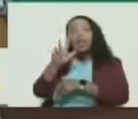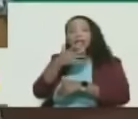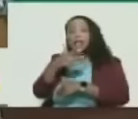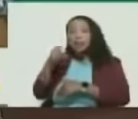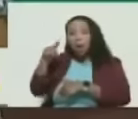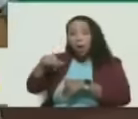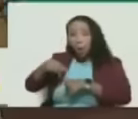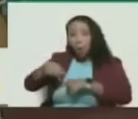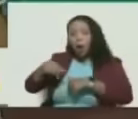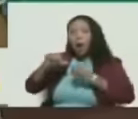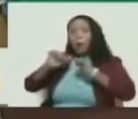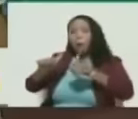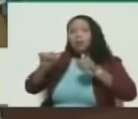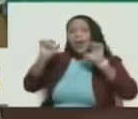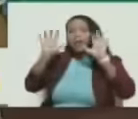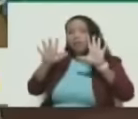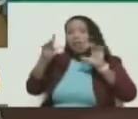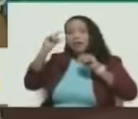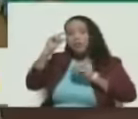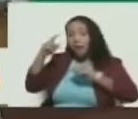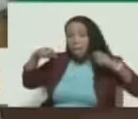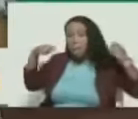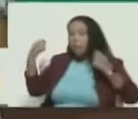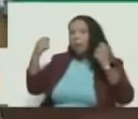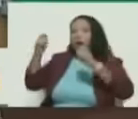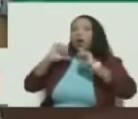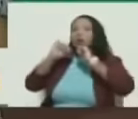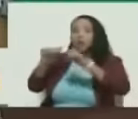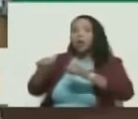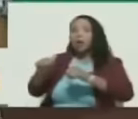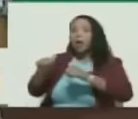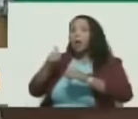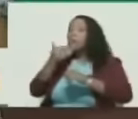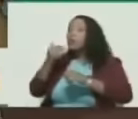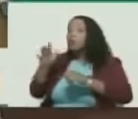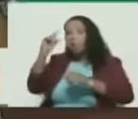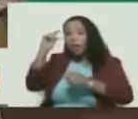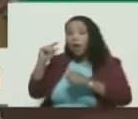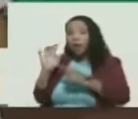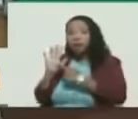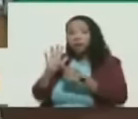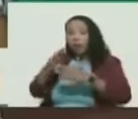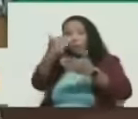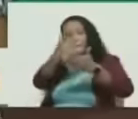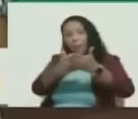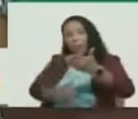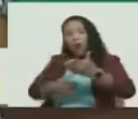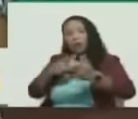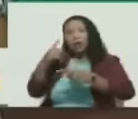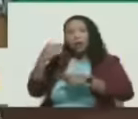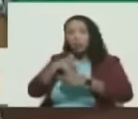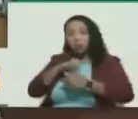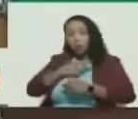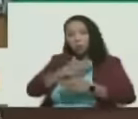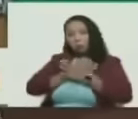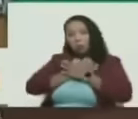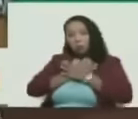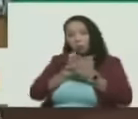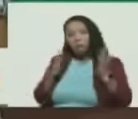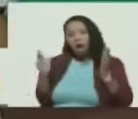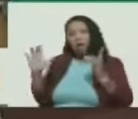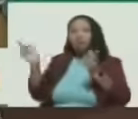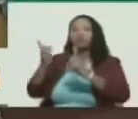hemos anunciado. En los próximos días seguiremos anunciando el resto de la agenda. Y por supuesto estamos a la orden de ustedes, queridos medios